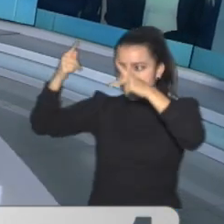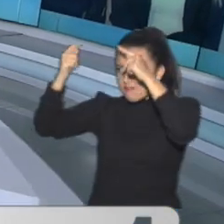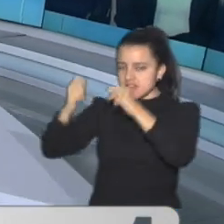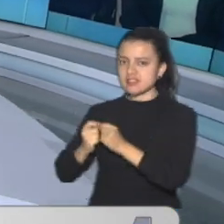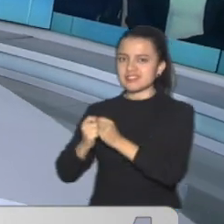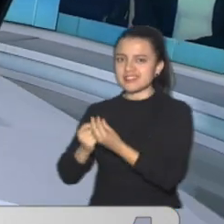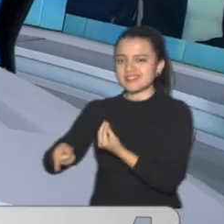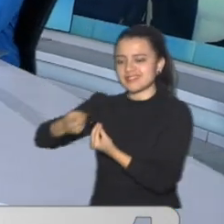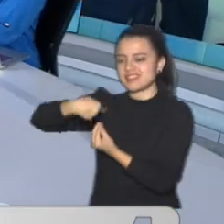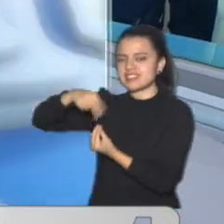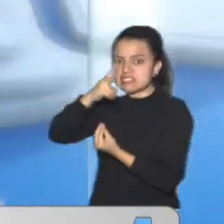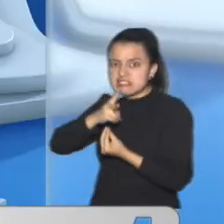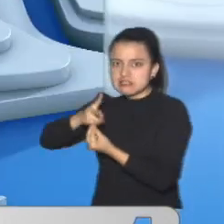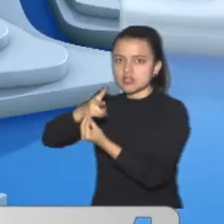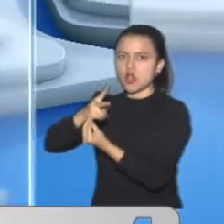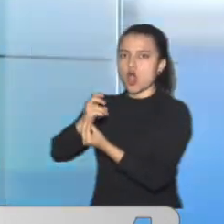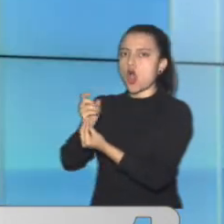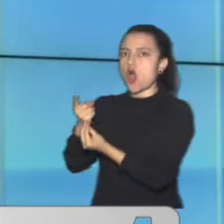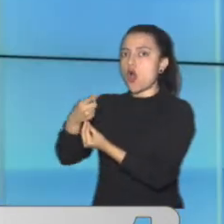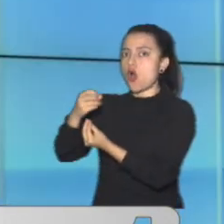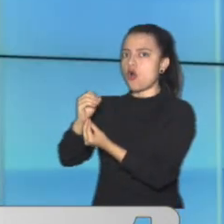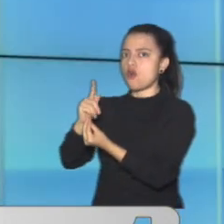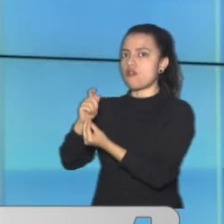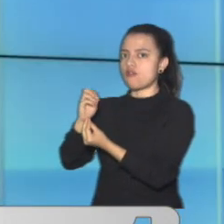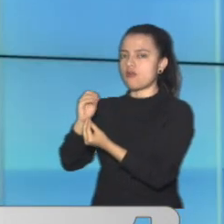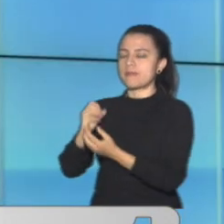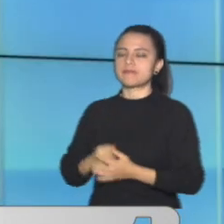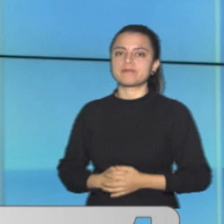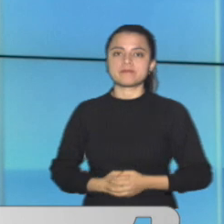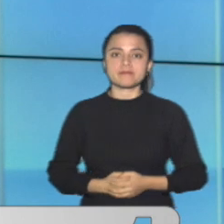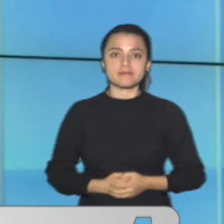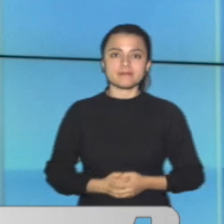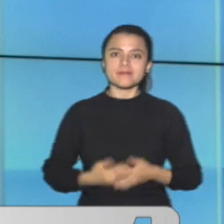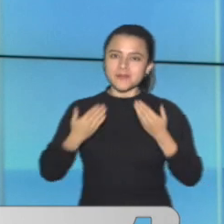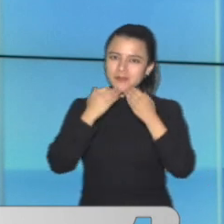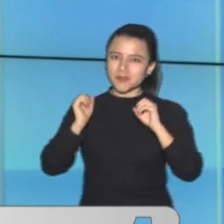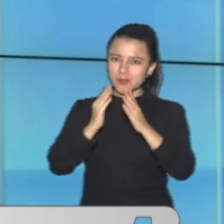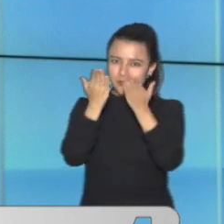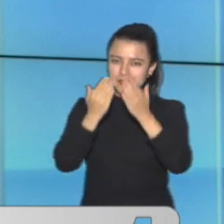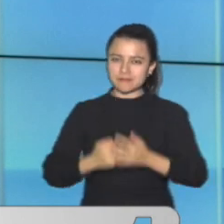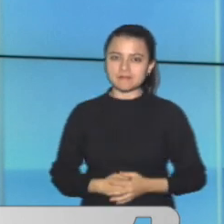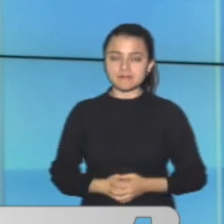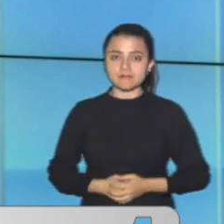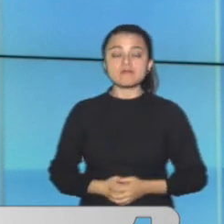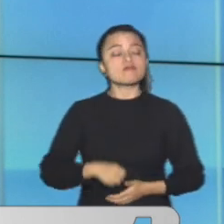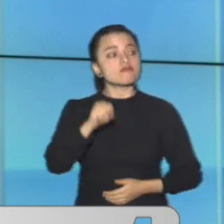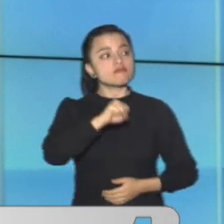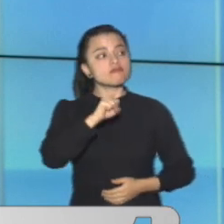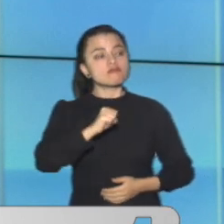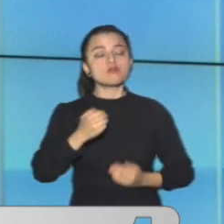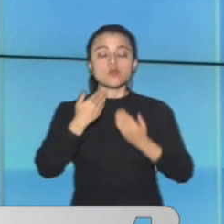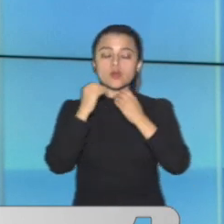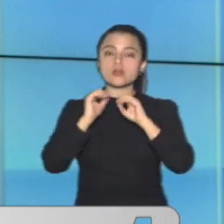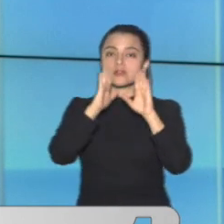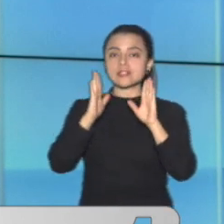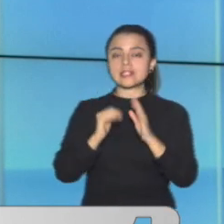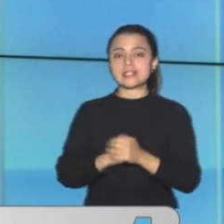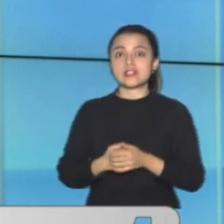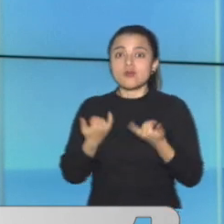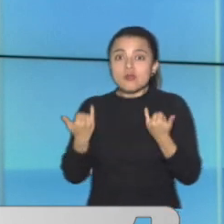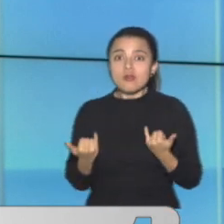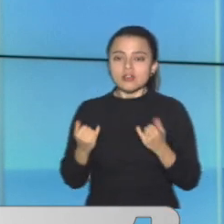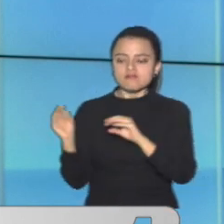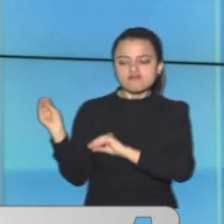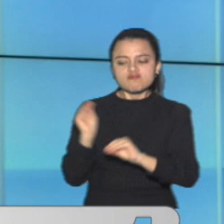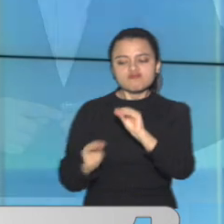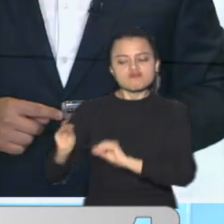stick buenos días louis hay televidentes así es en la mañana de este viernes se materializó la extradición